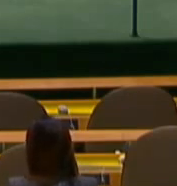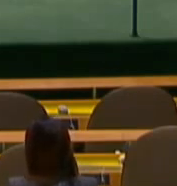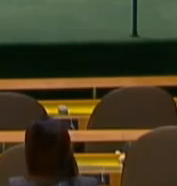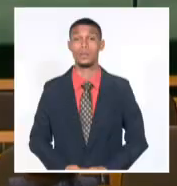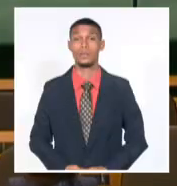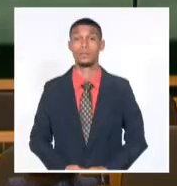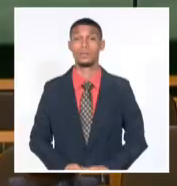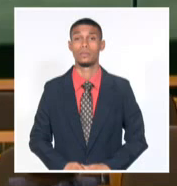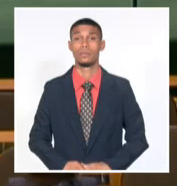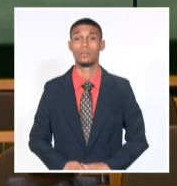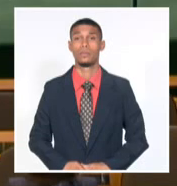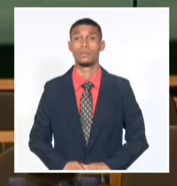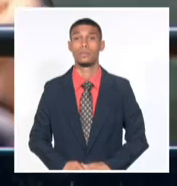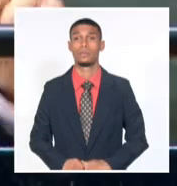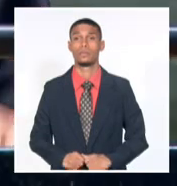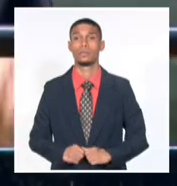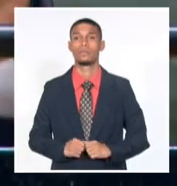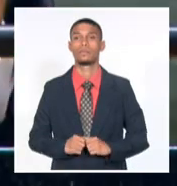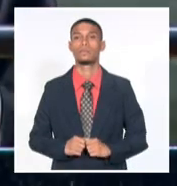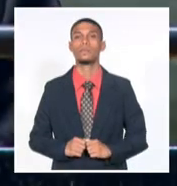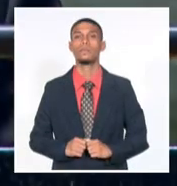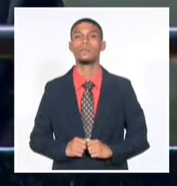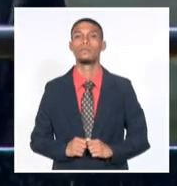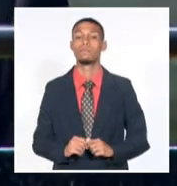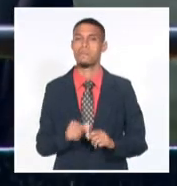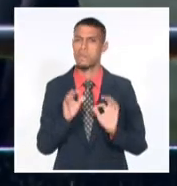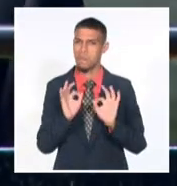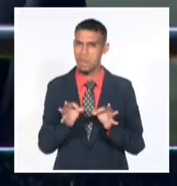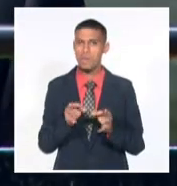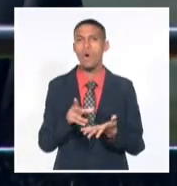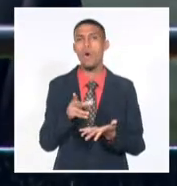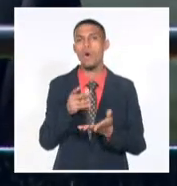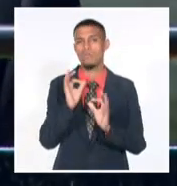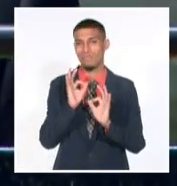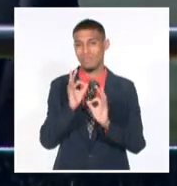jefe Fidel Castro Ruz en este podio en